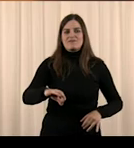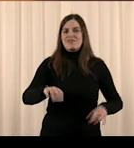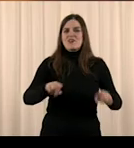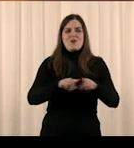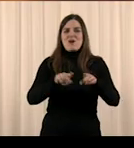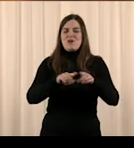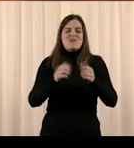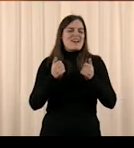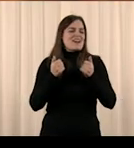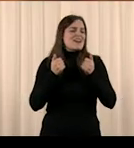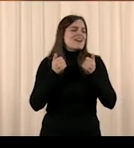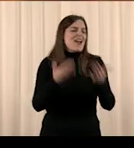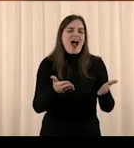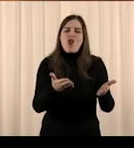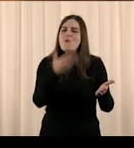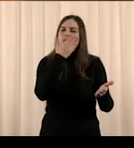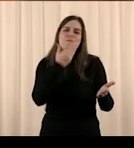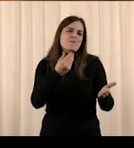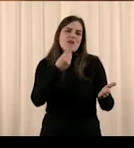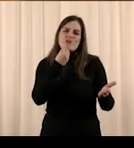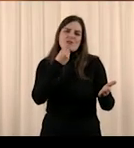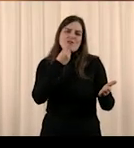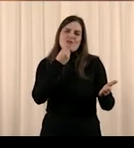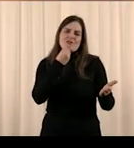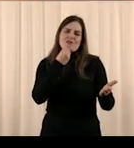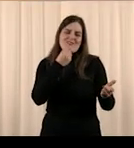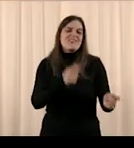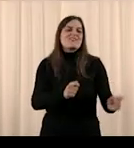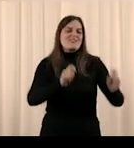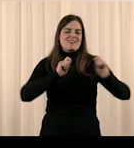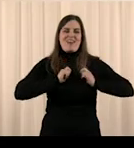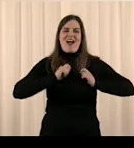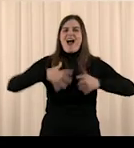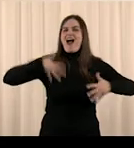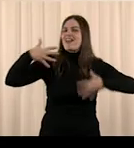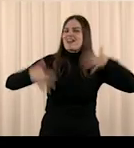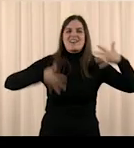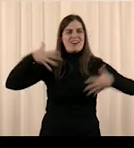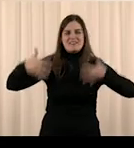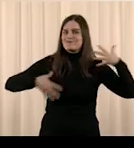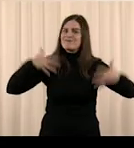Uno de los regalos más bonitos que trae la paz es la alegría.